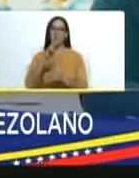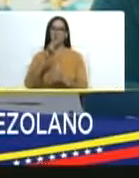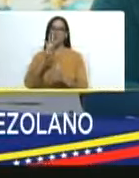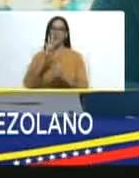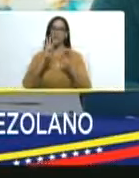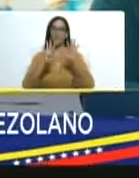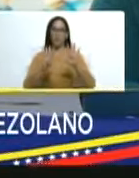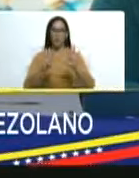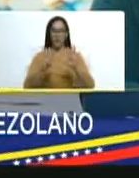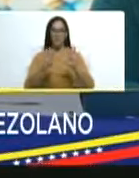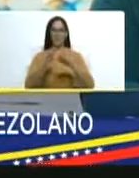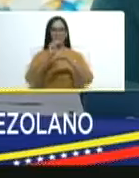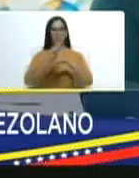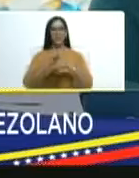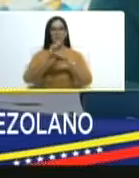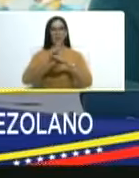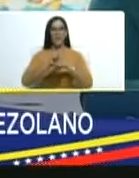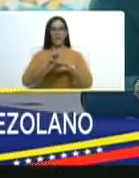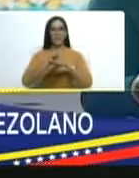27.249 toneladas